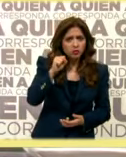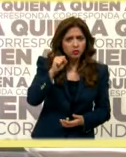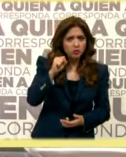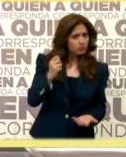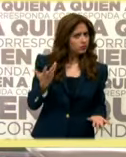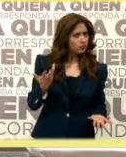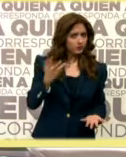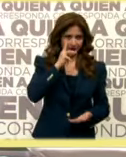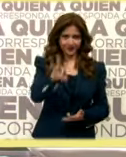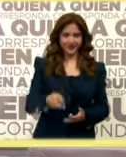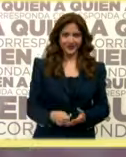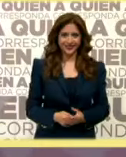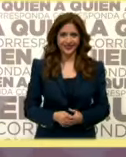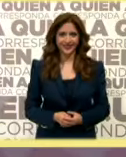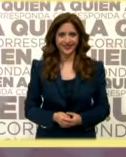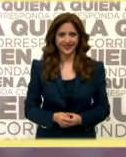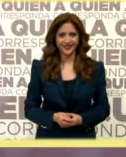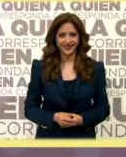Fulanito.